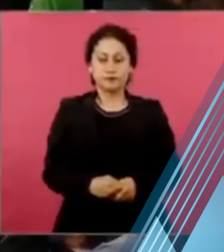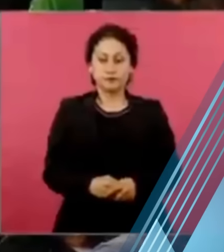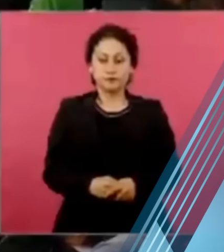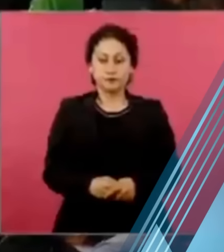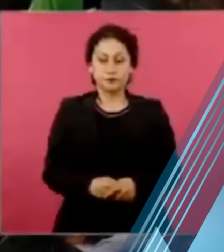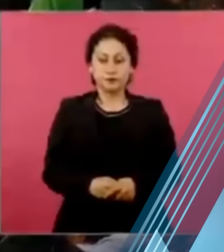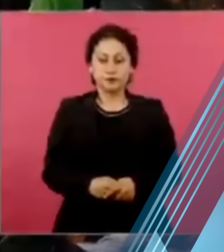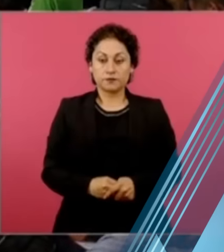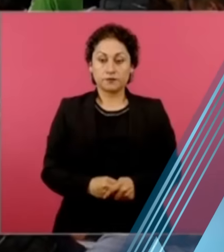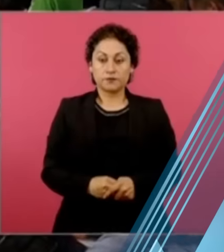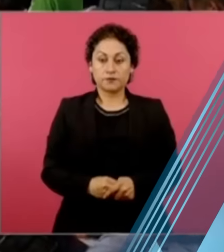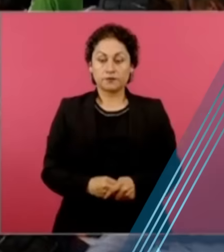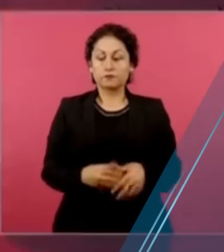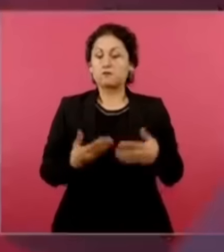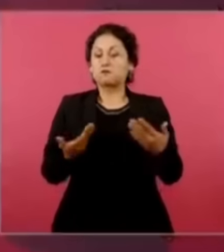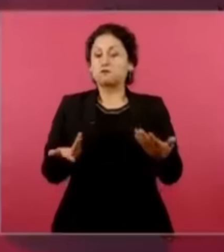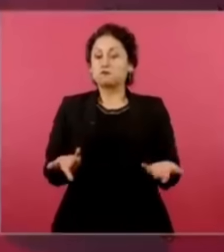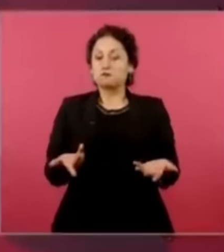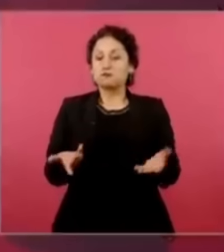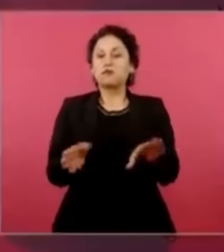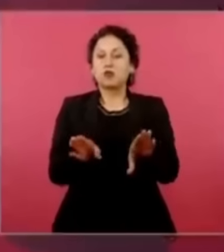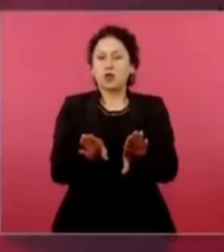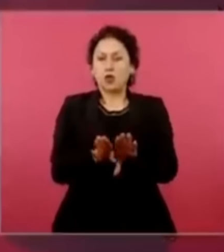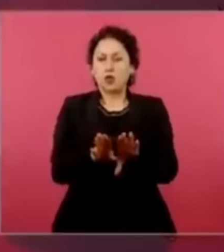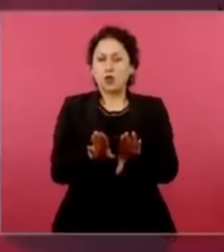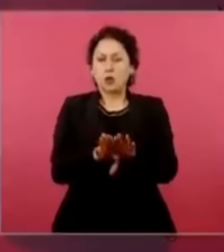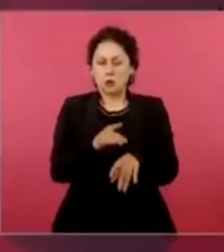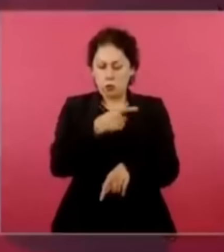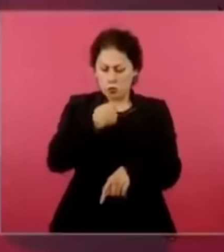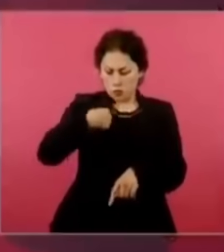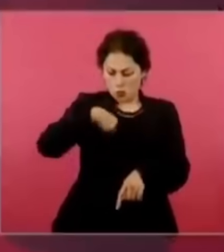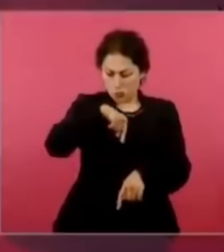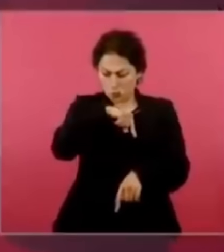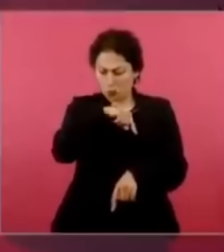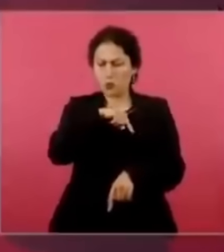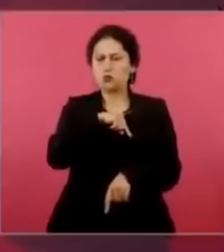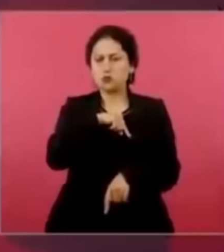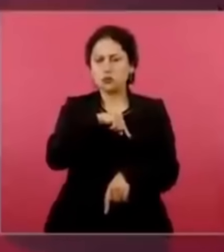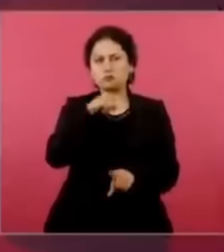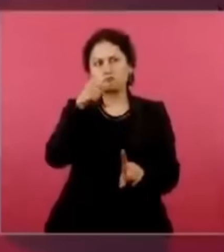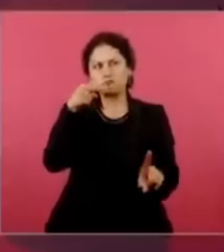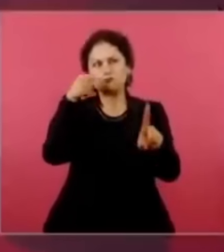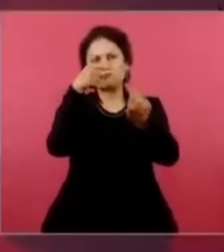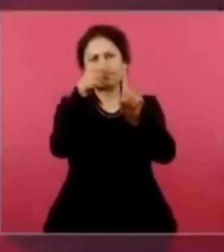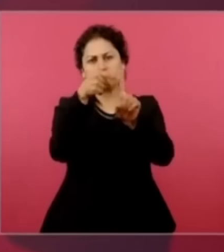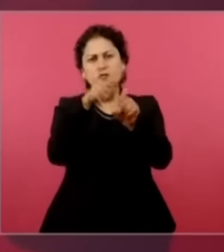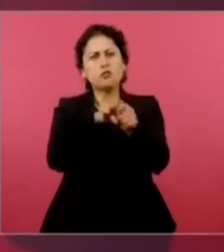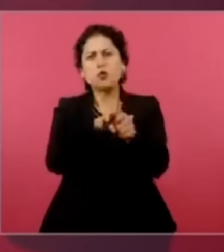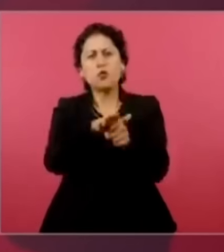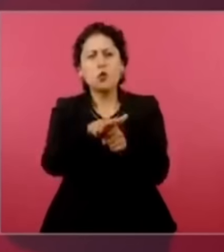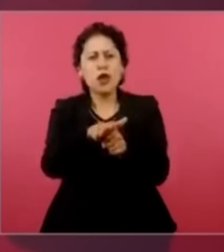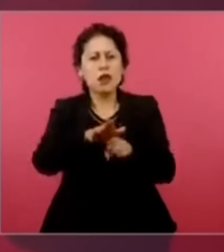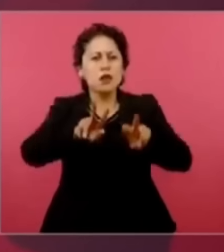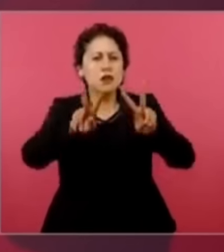como nosotros hemos llevado a cabo una política en favor del pueblo,